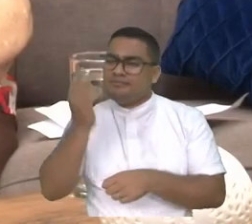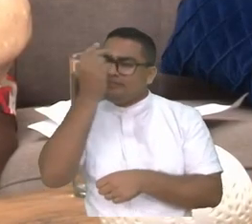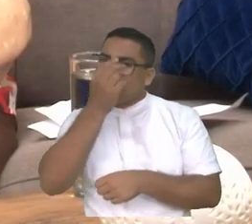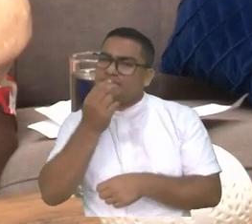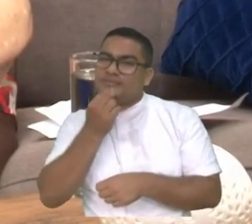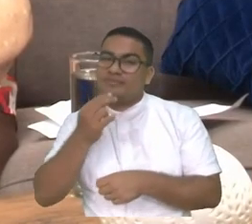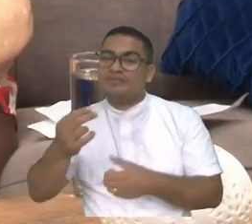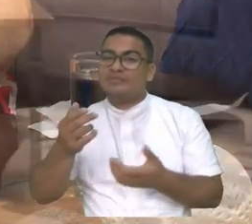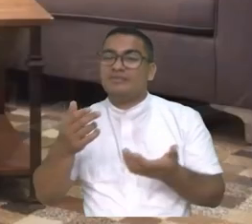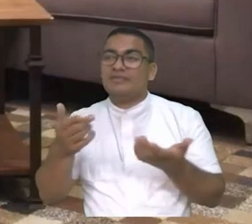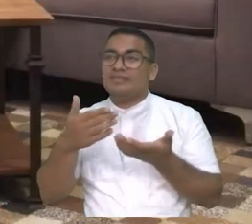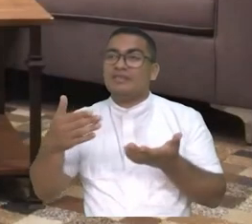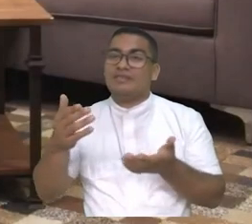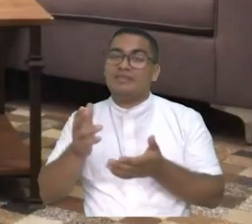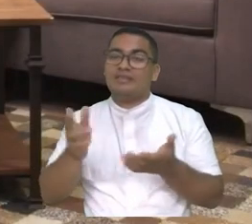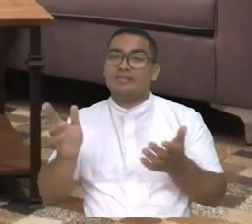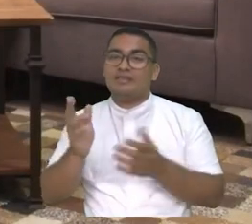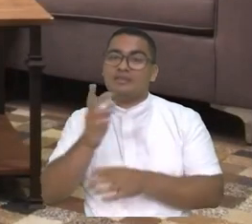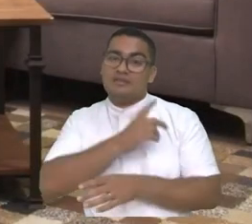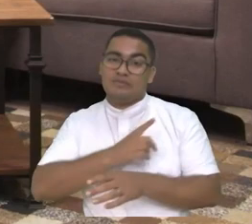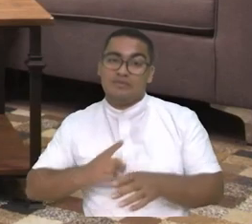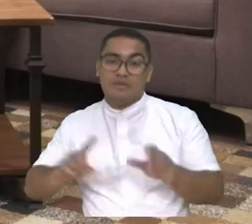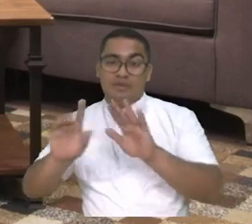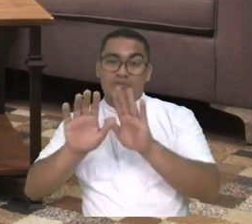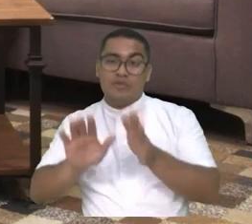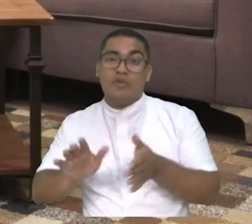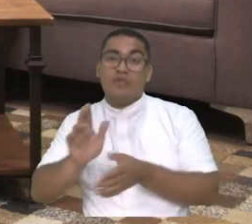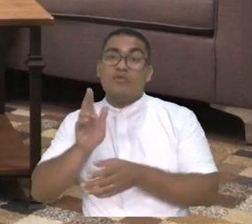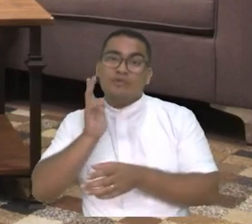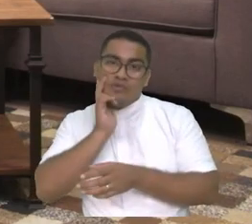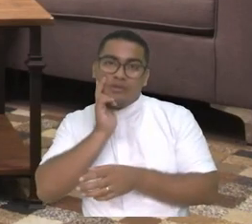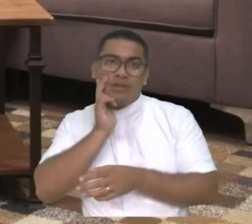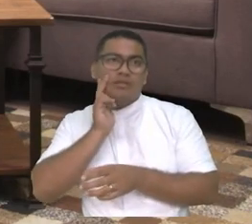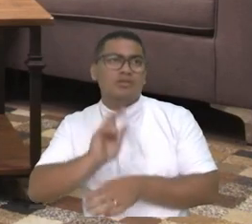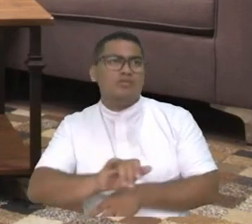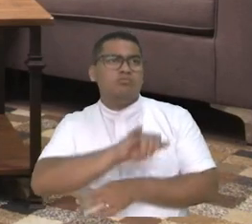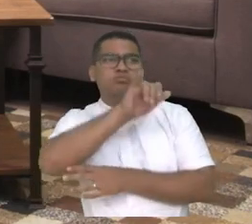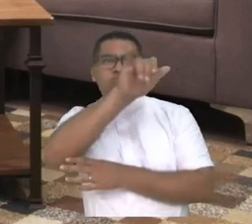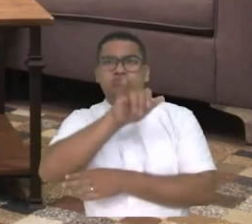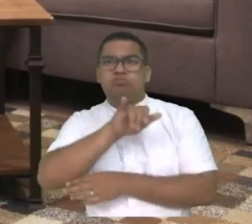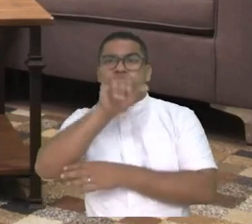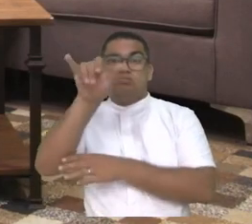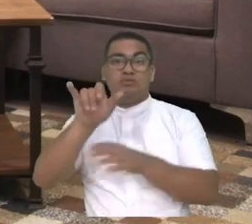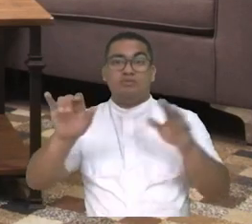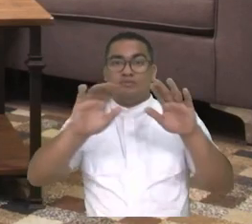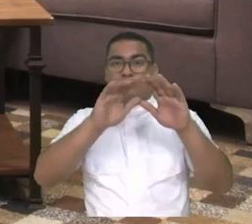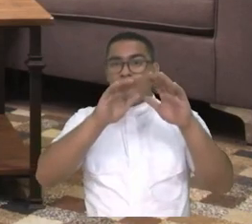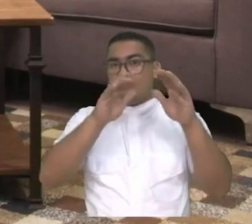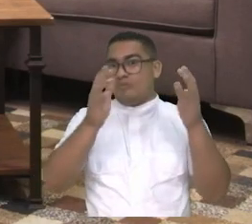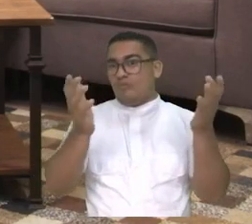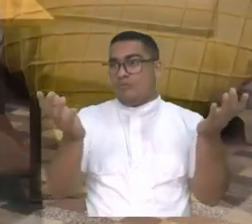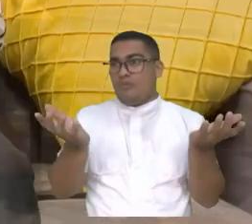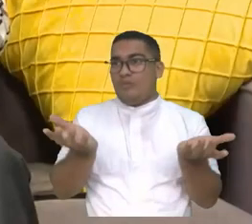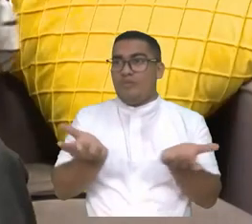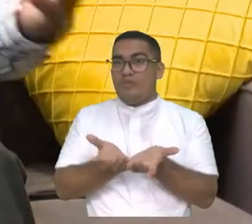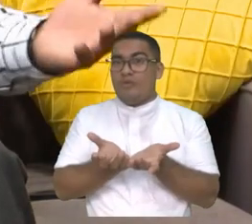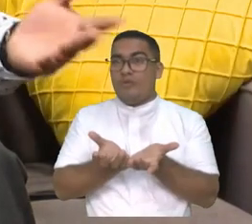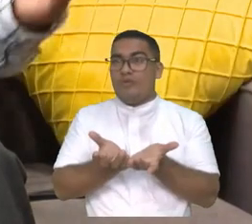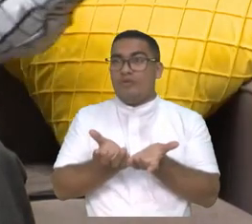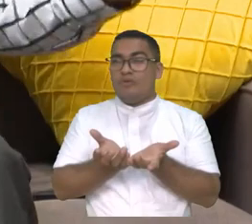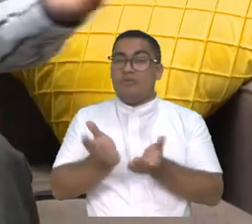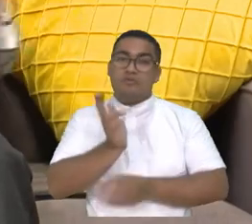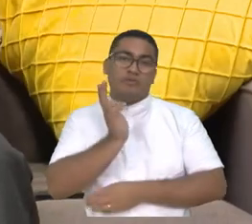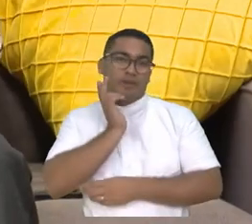largo de su vida, porque si bien es cierto hablamos de sus recorridos por el mundo, no es cierto que fueron en todo momento con gran pompa.